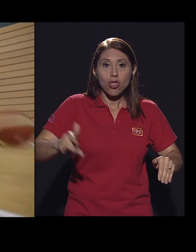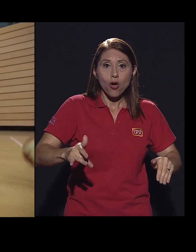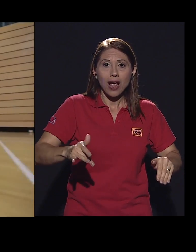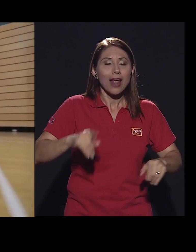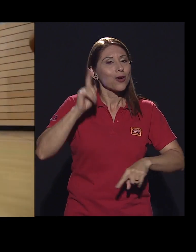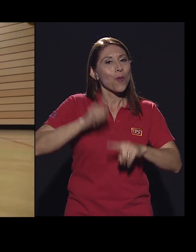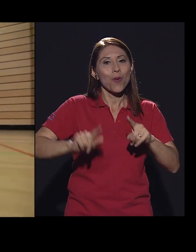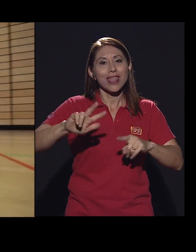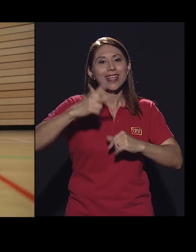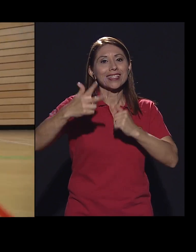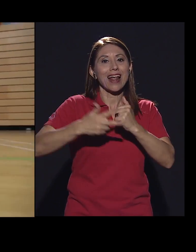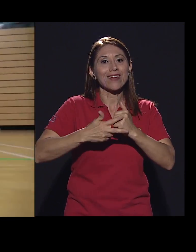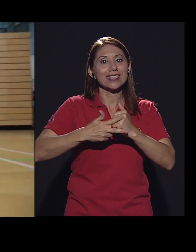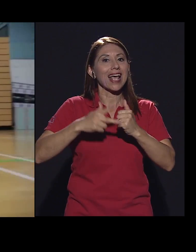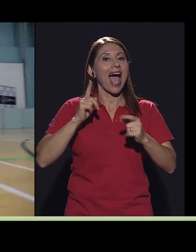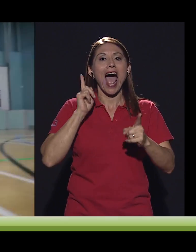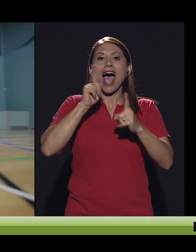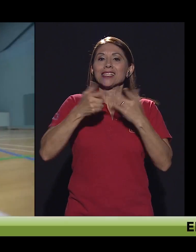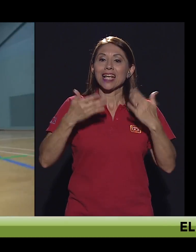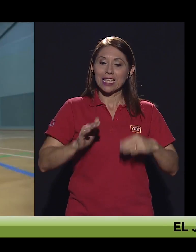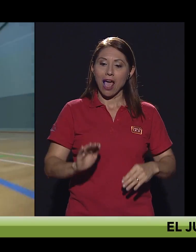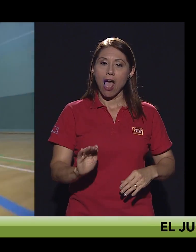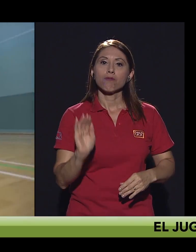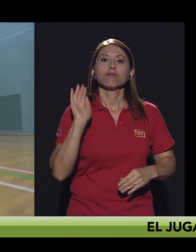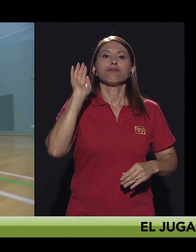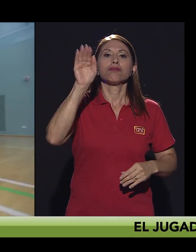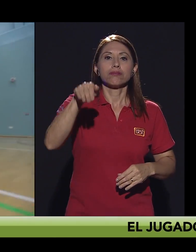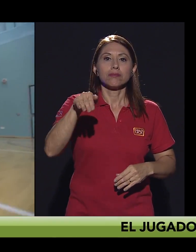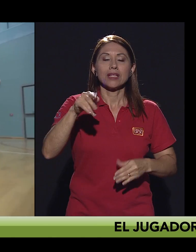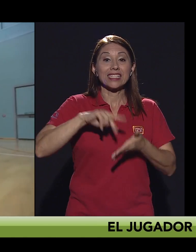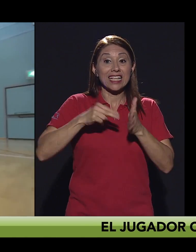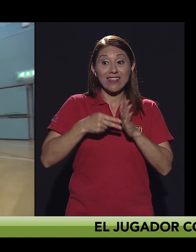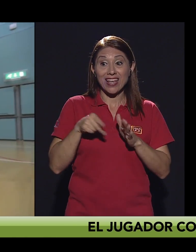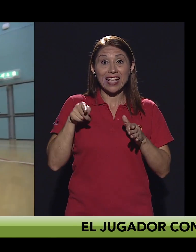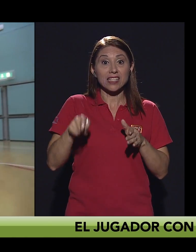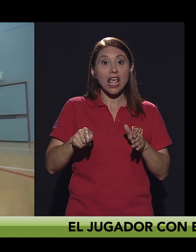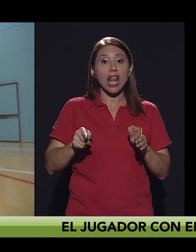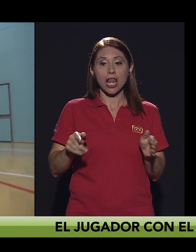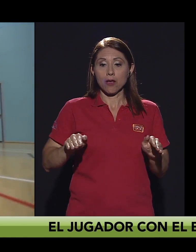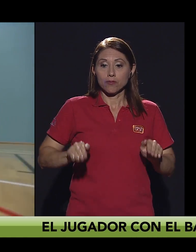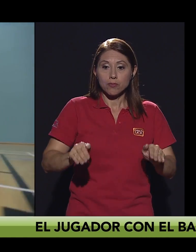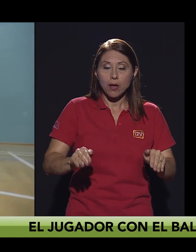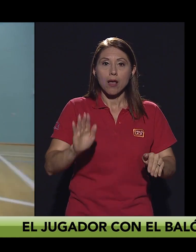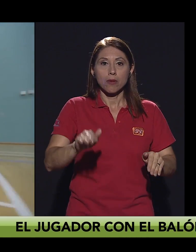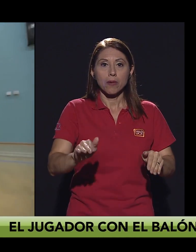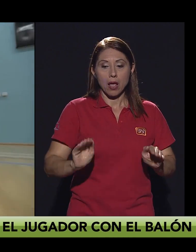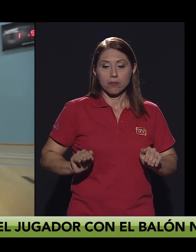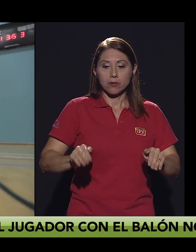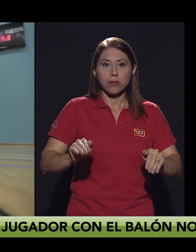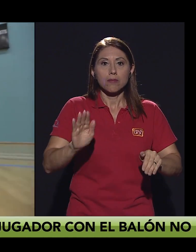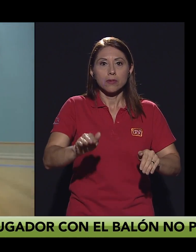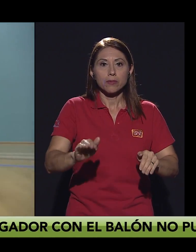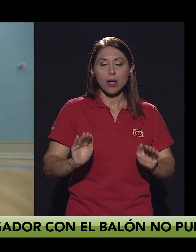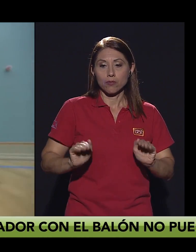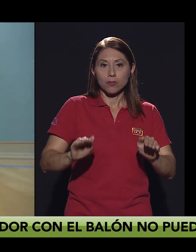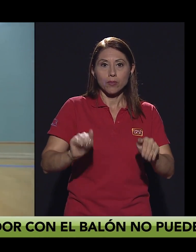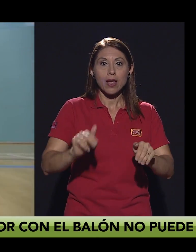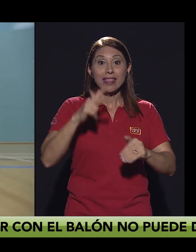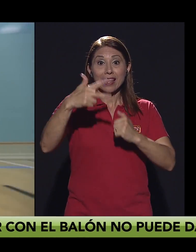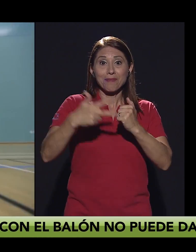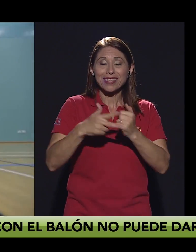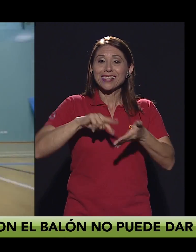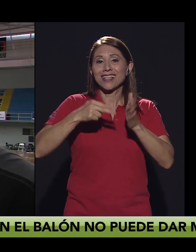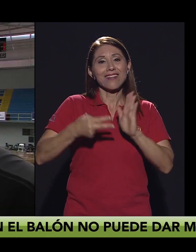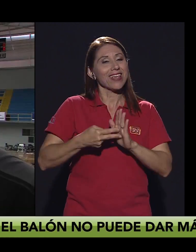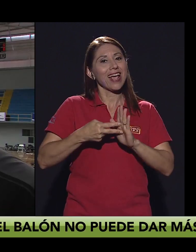que ponga la bola en cancha nuevamente. De lo contrario, lo conocemos como correr con el balón. Así que solamente puede tocar la silla en